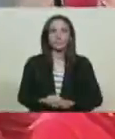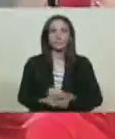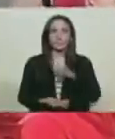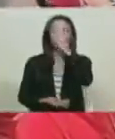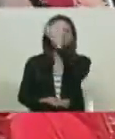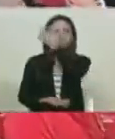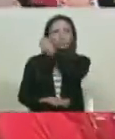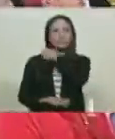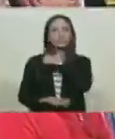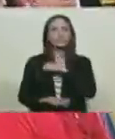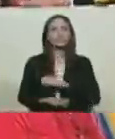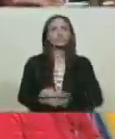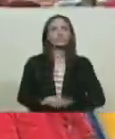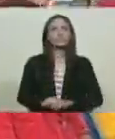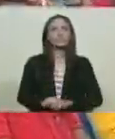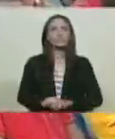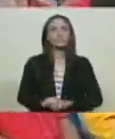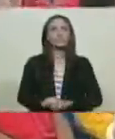Así es.